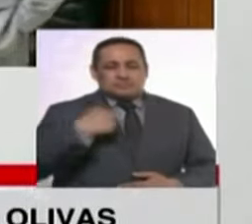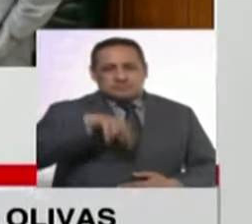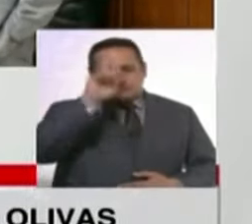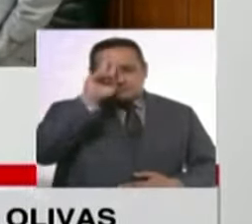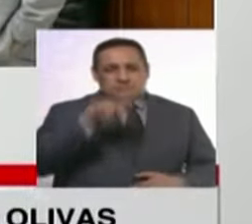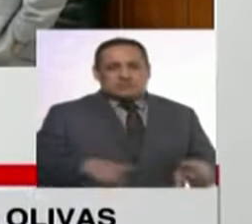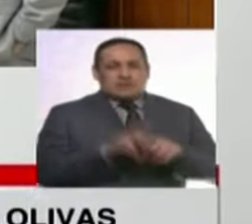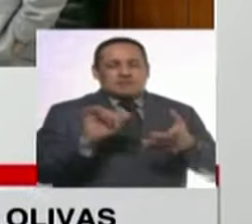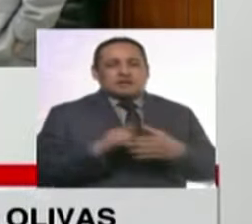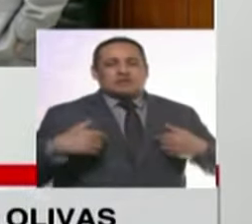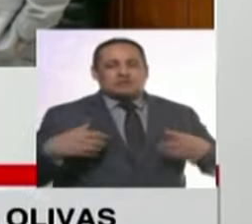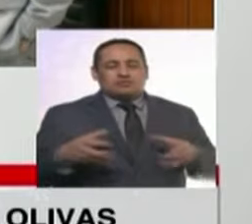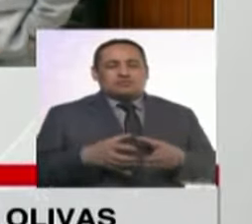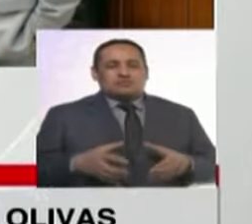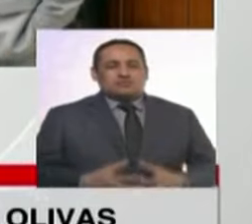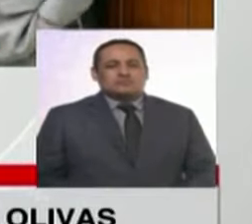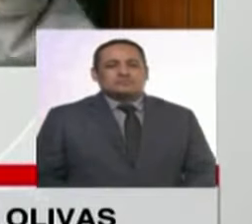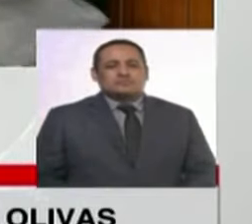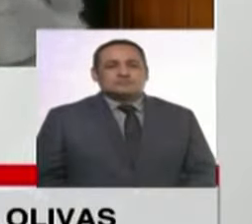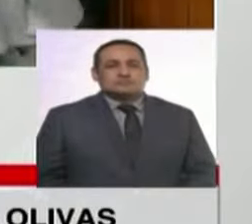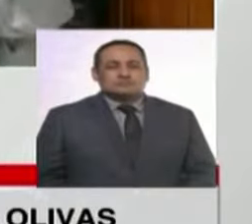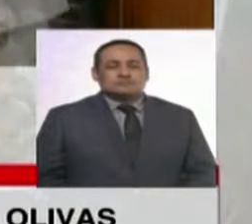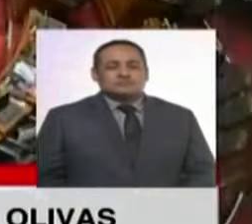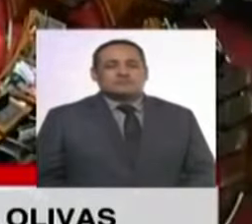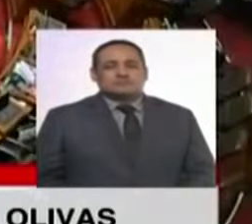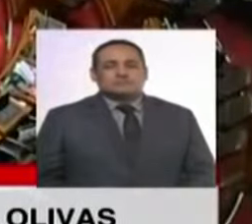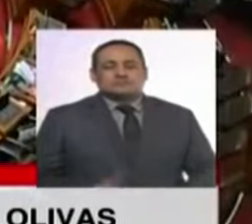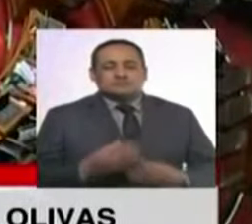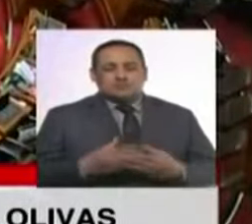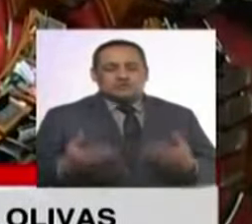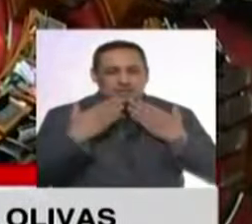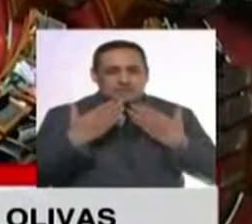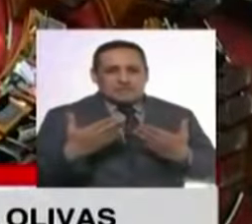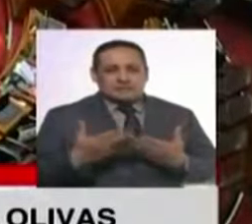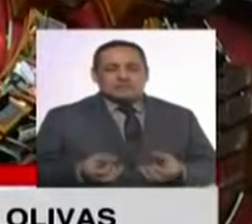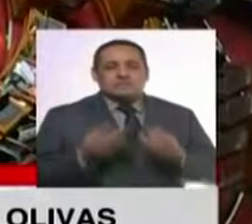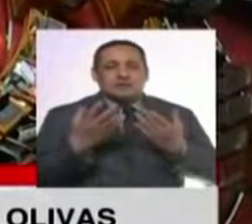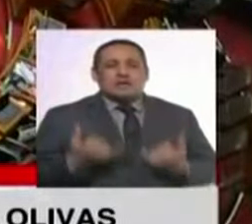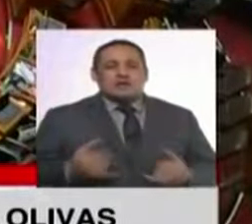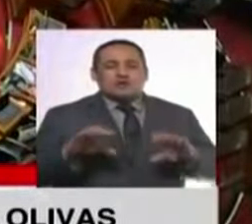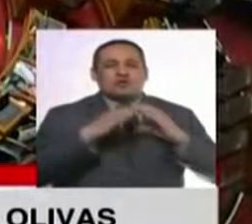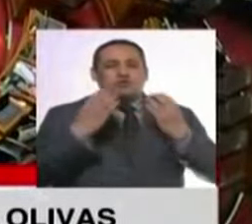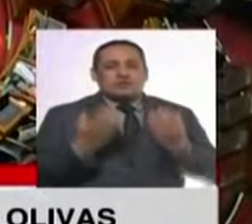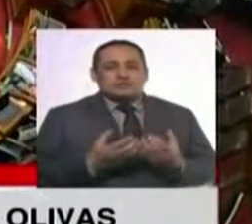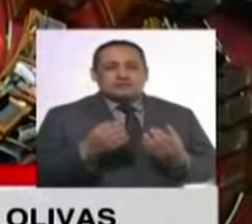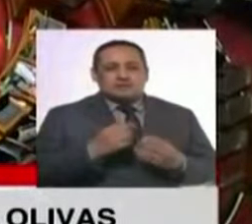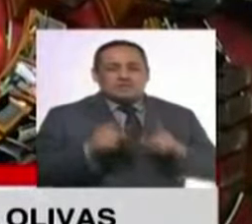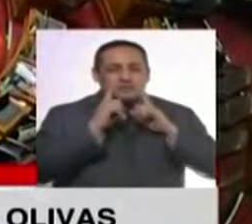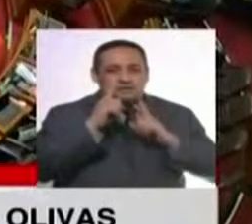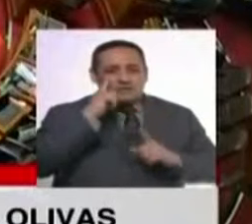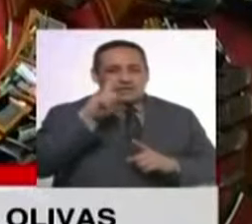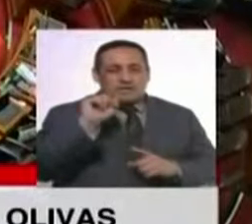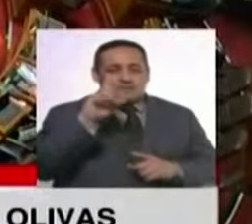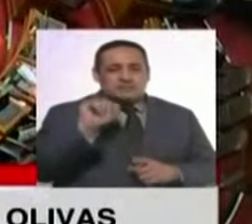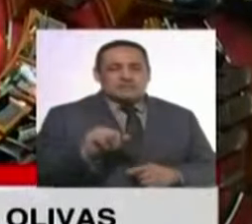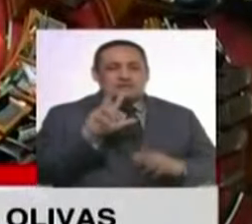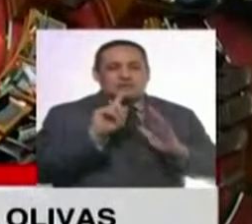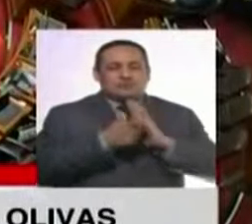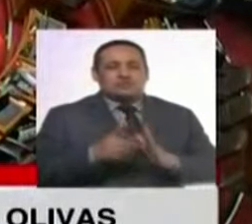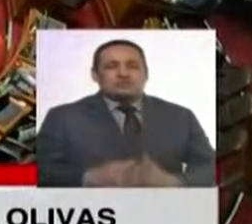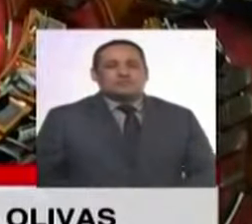así como nosotros Muchas gracias tiene el turno de la congresista inda portero López por